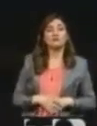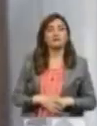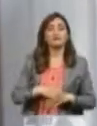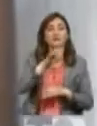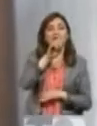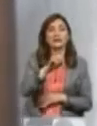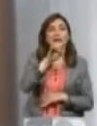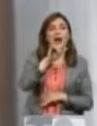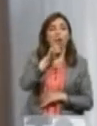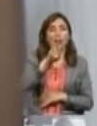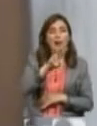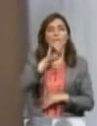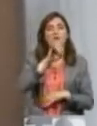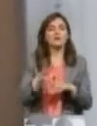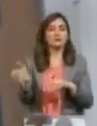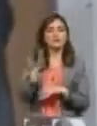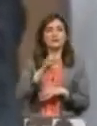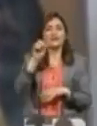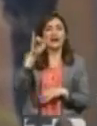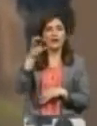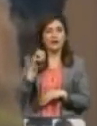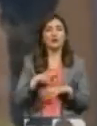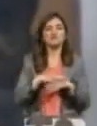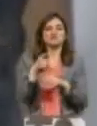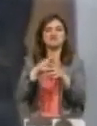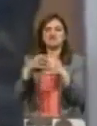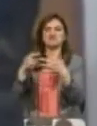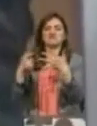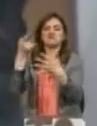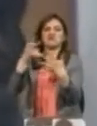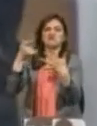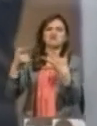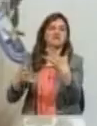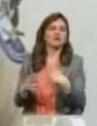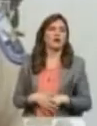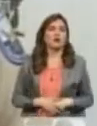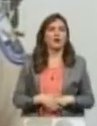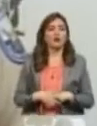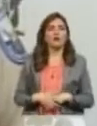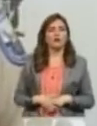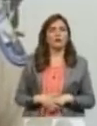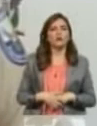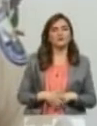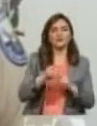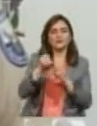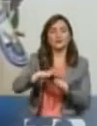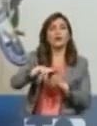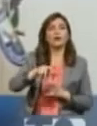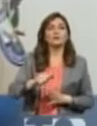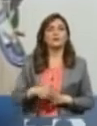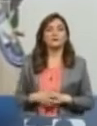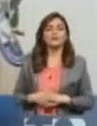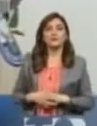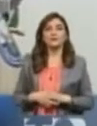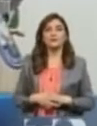alias Sangú, Javier D., alias Dionisio y Ángel G., alias Manaba. El último robo que